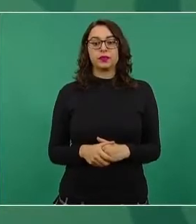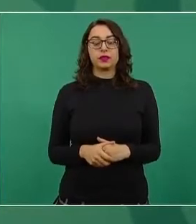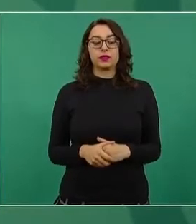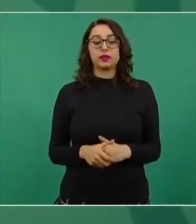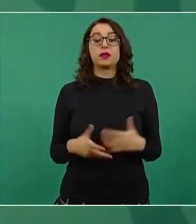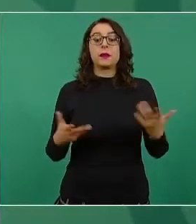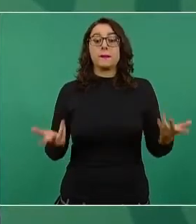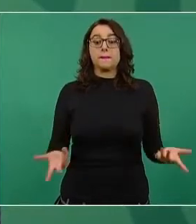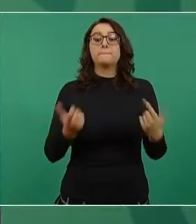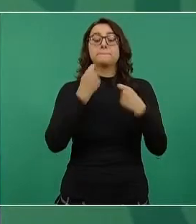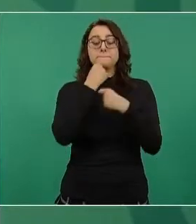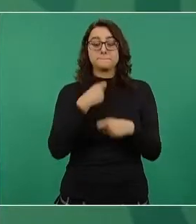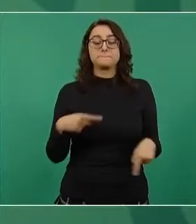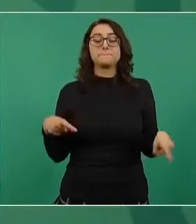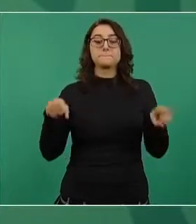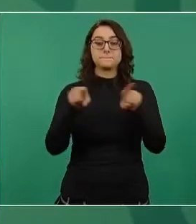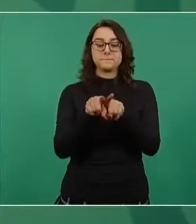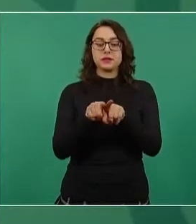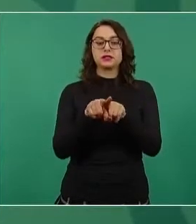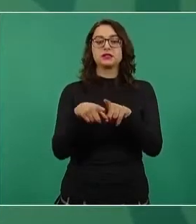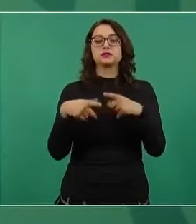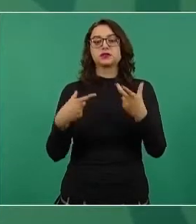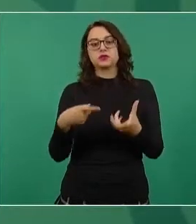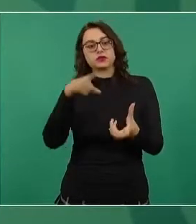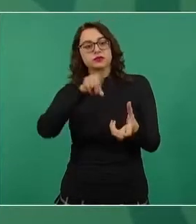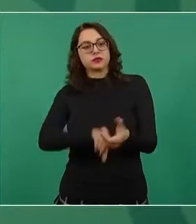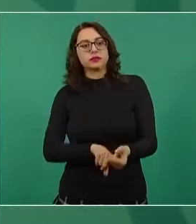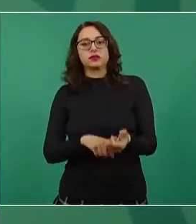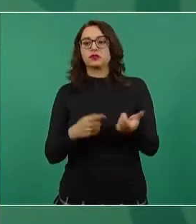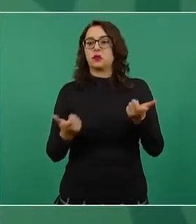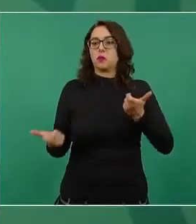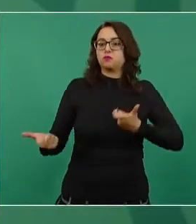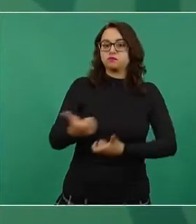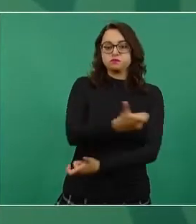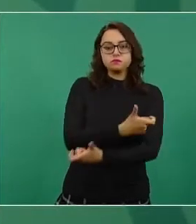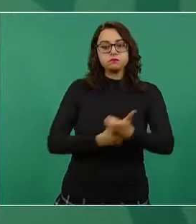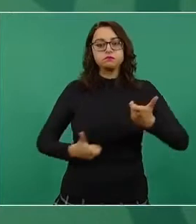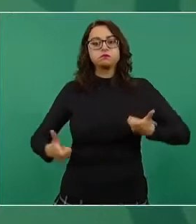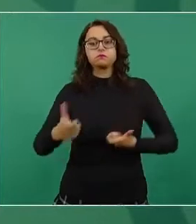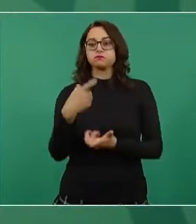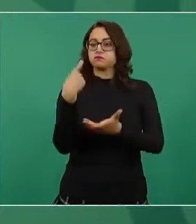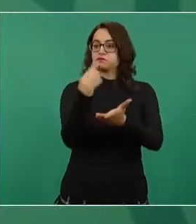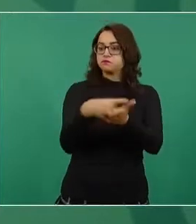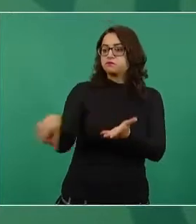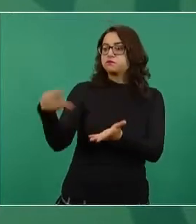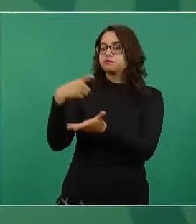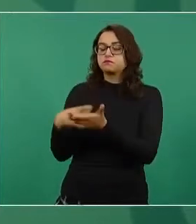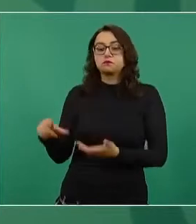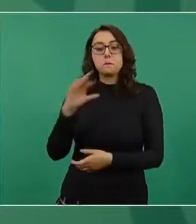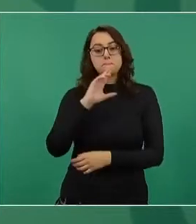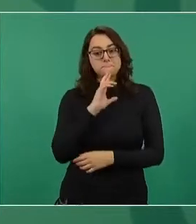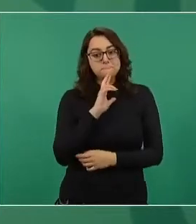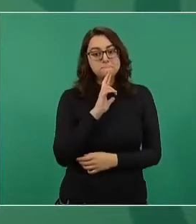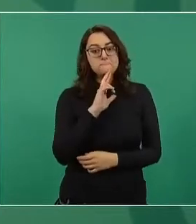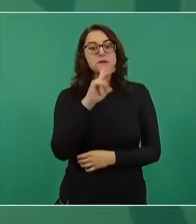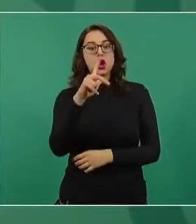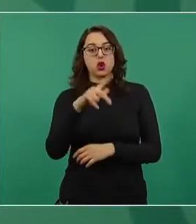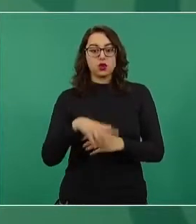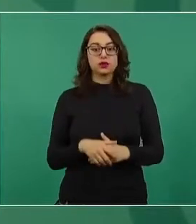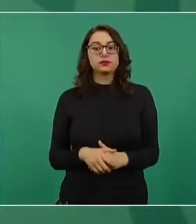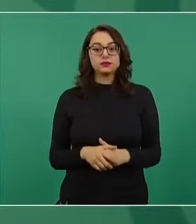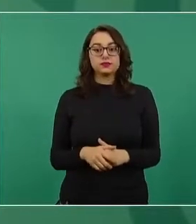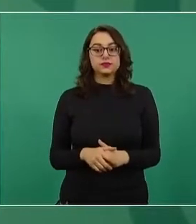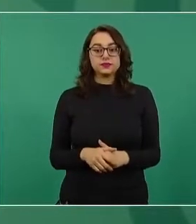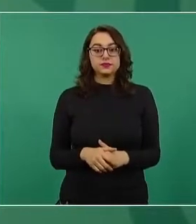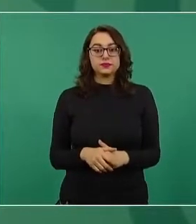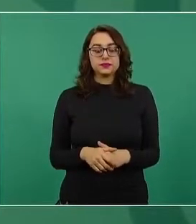esto significa fortalecer el mercado interno, más capacidad de consumo. Cuando